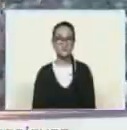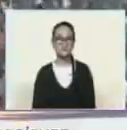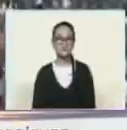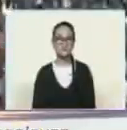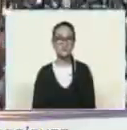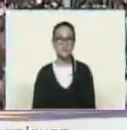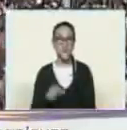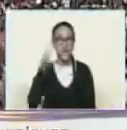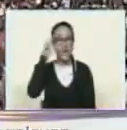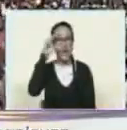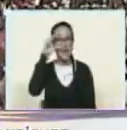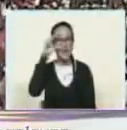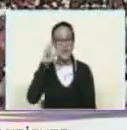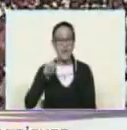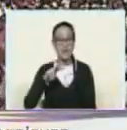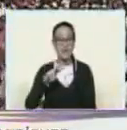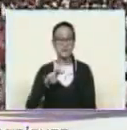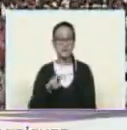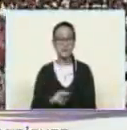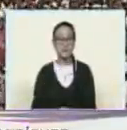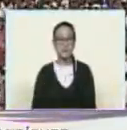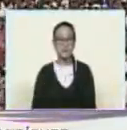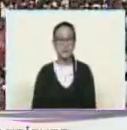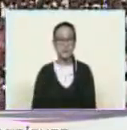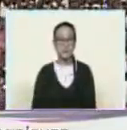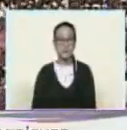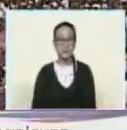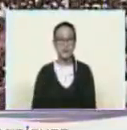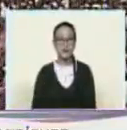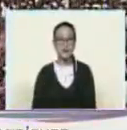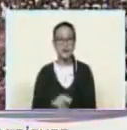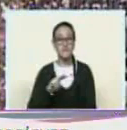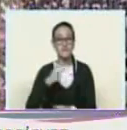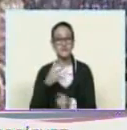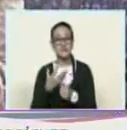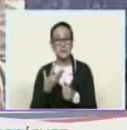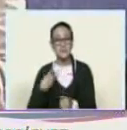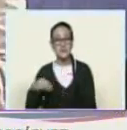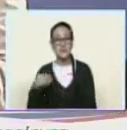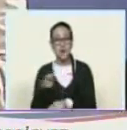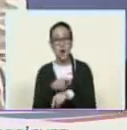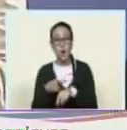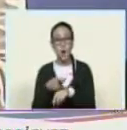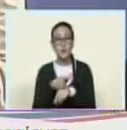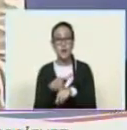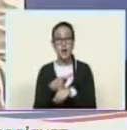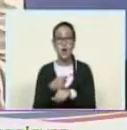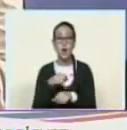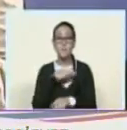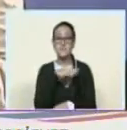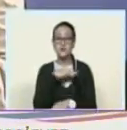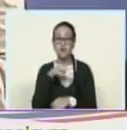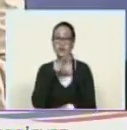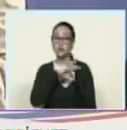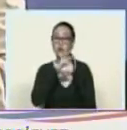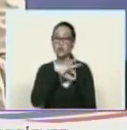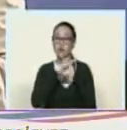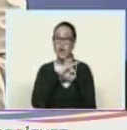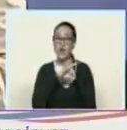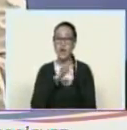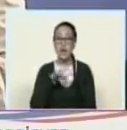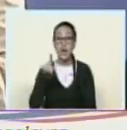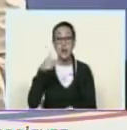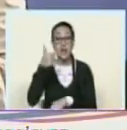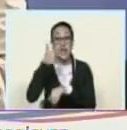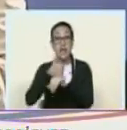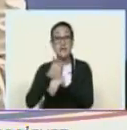Elías, vicepresidente del gobierno para las misiones sociales. Es el jefe del carnet